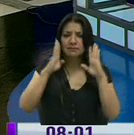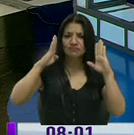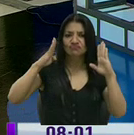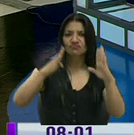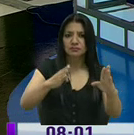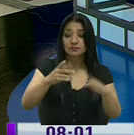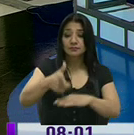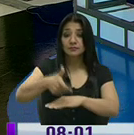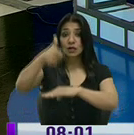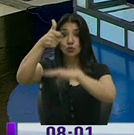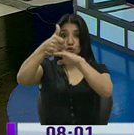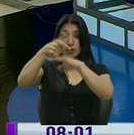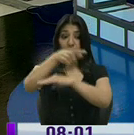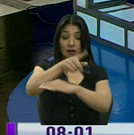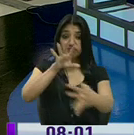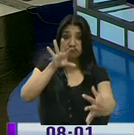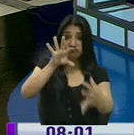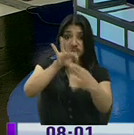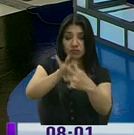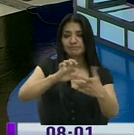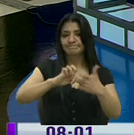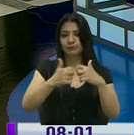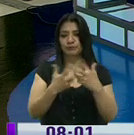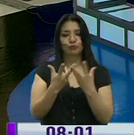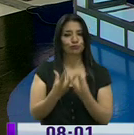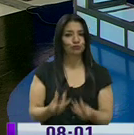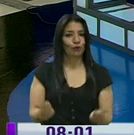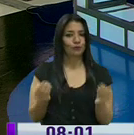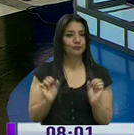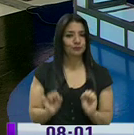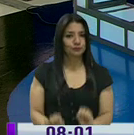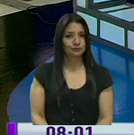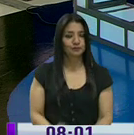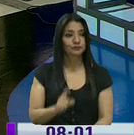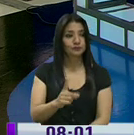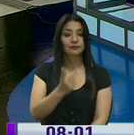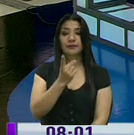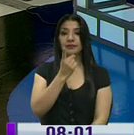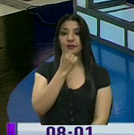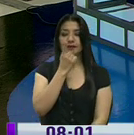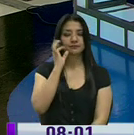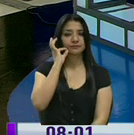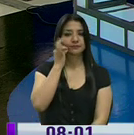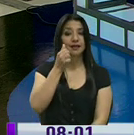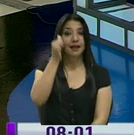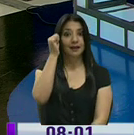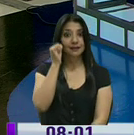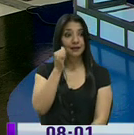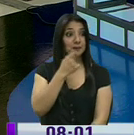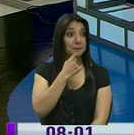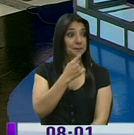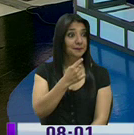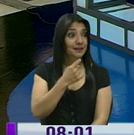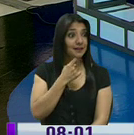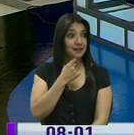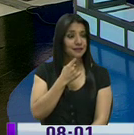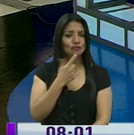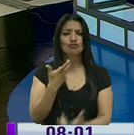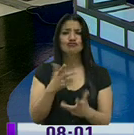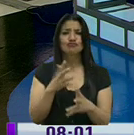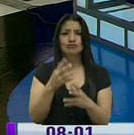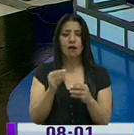autoridades para que se puedan resolver sus problemas en público espero que estén condicionando rico a ayer me dijeron que el bocadillo era